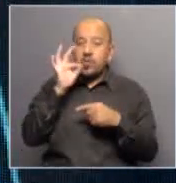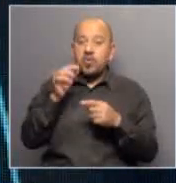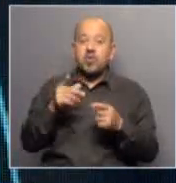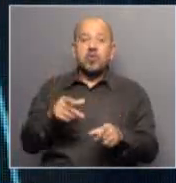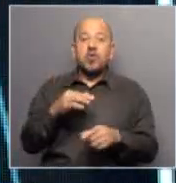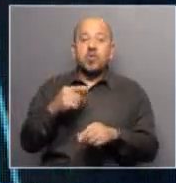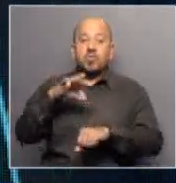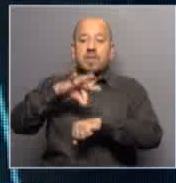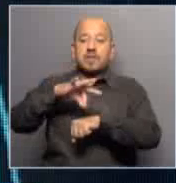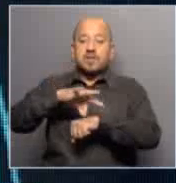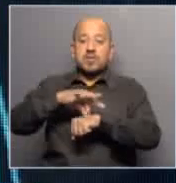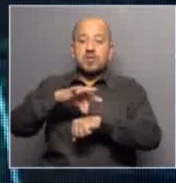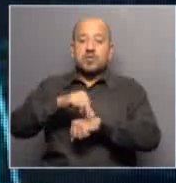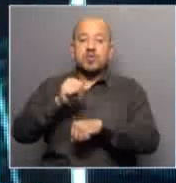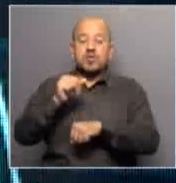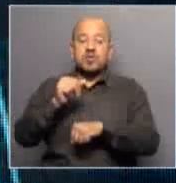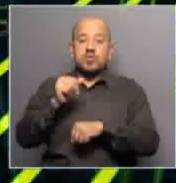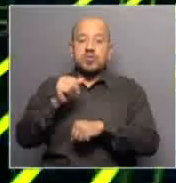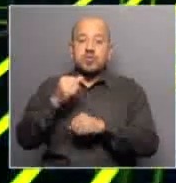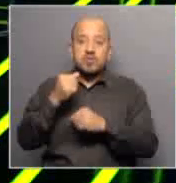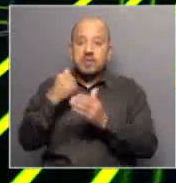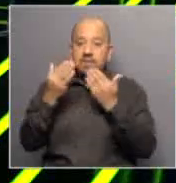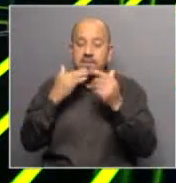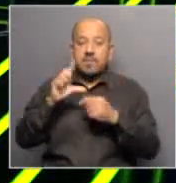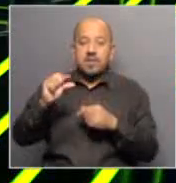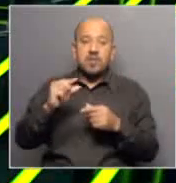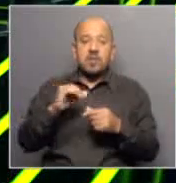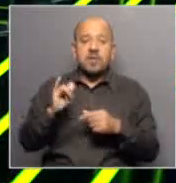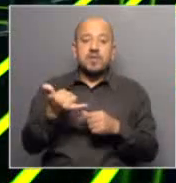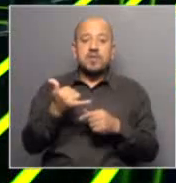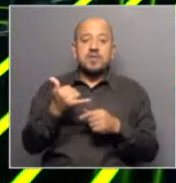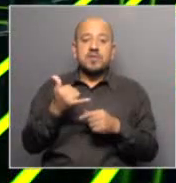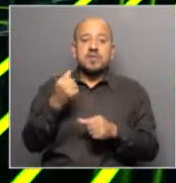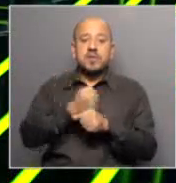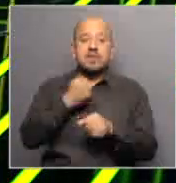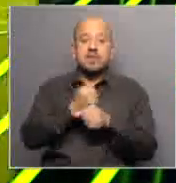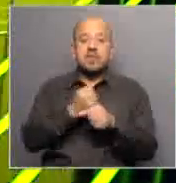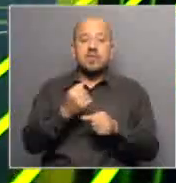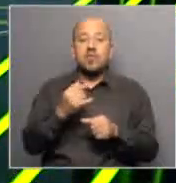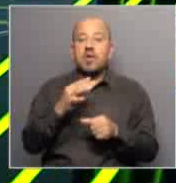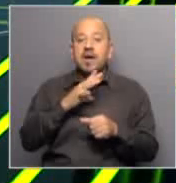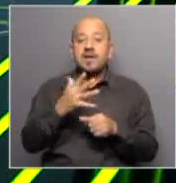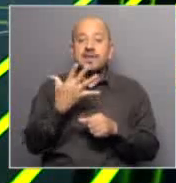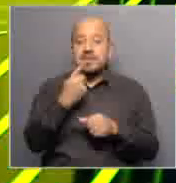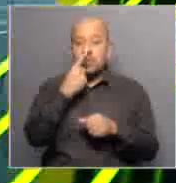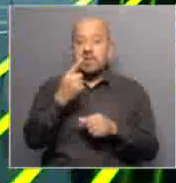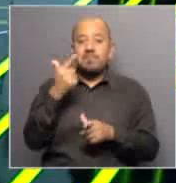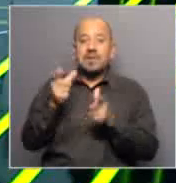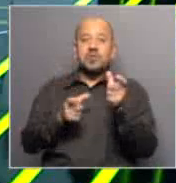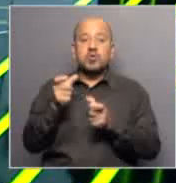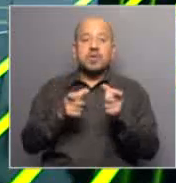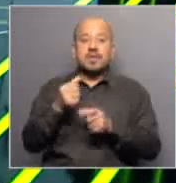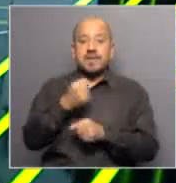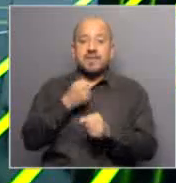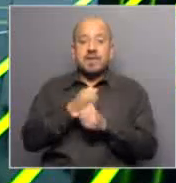poco, pero es impresionante, ya le está dando trabajo a 5.000 personas. Y la